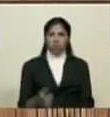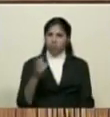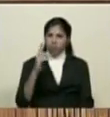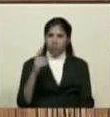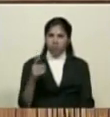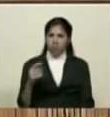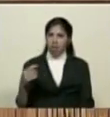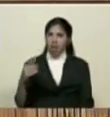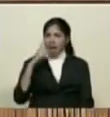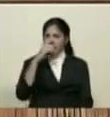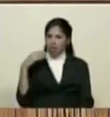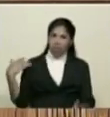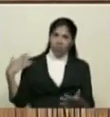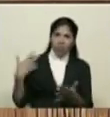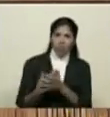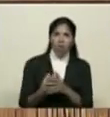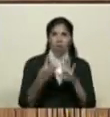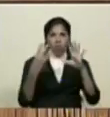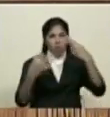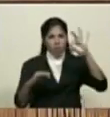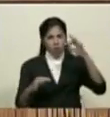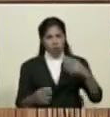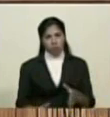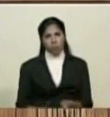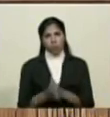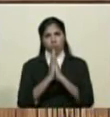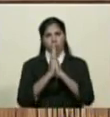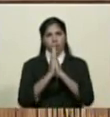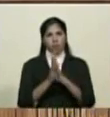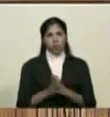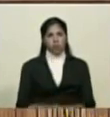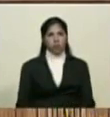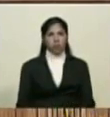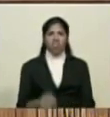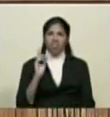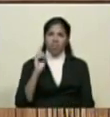hecho. Ah, pero no, ya estaba por aquí merodeando